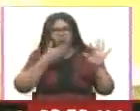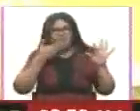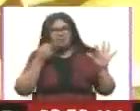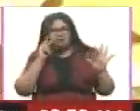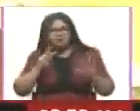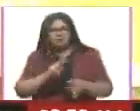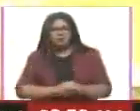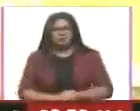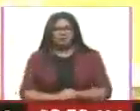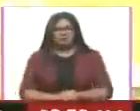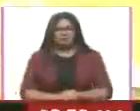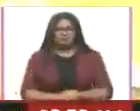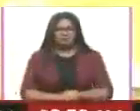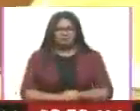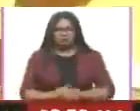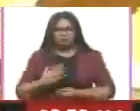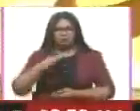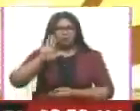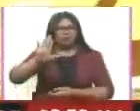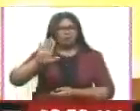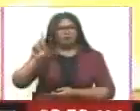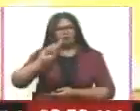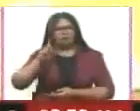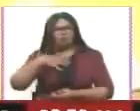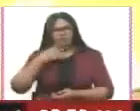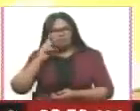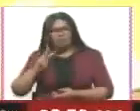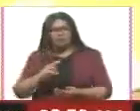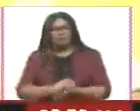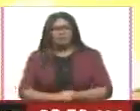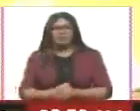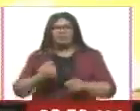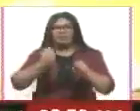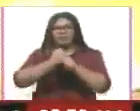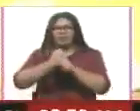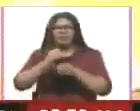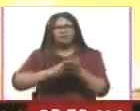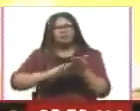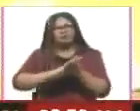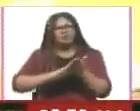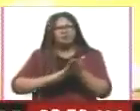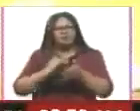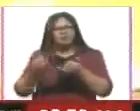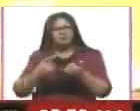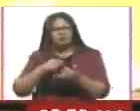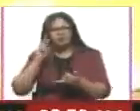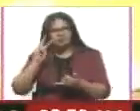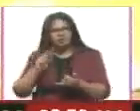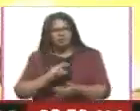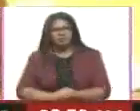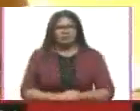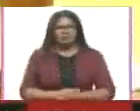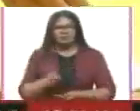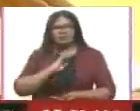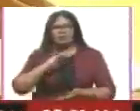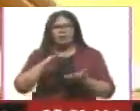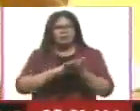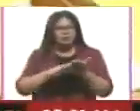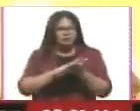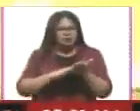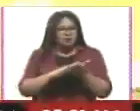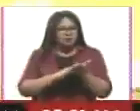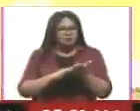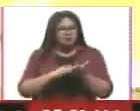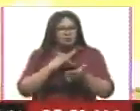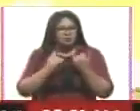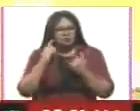puede tapar con un dedo esta gran obra de recuperación, que además ha sido una recuperación en términos